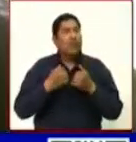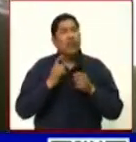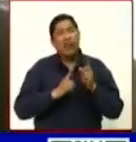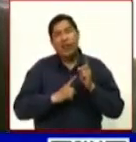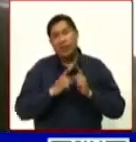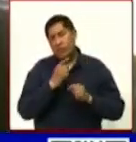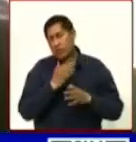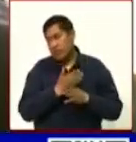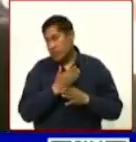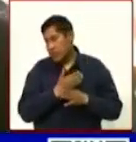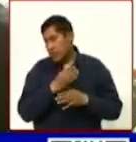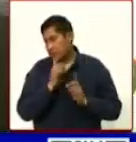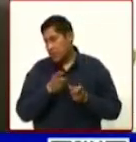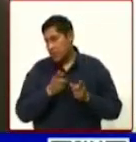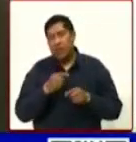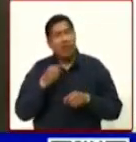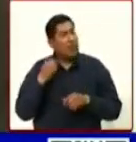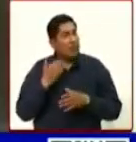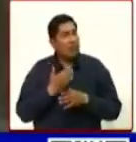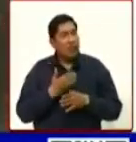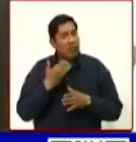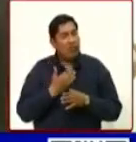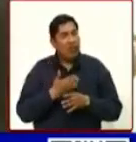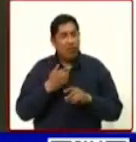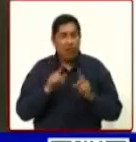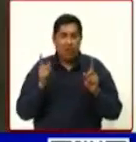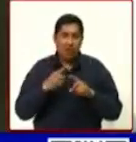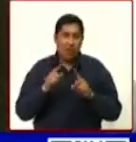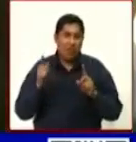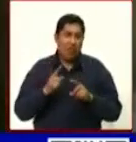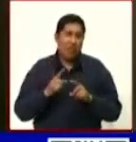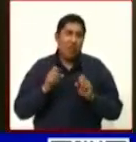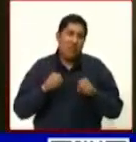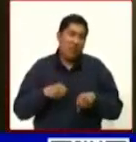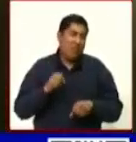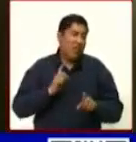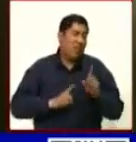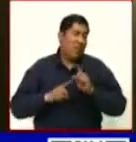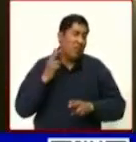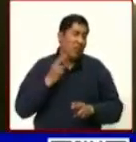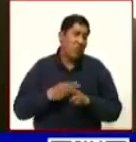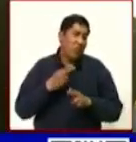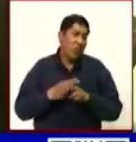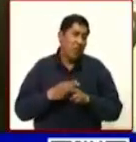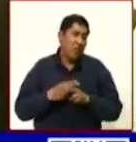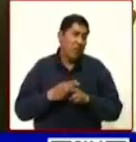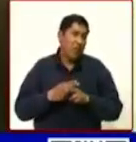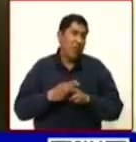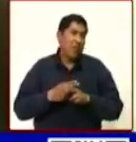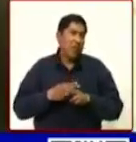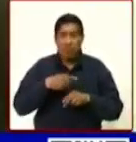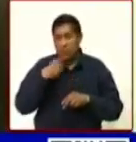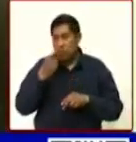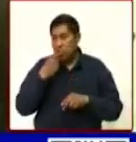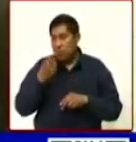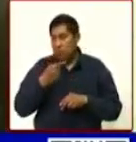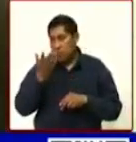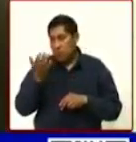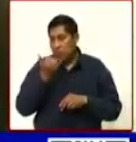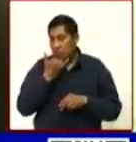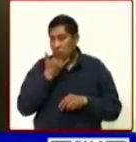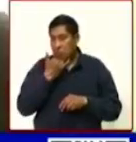puñetazos pero podría decir cualquier nombre tampoco decís